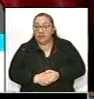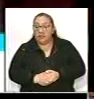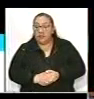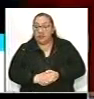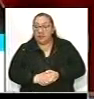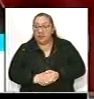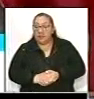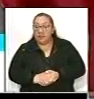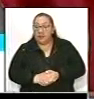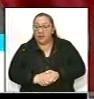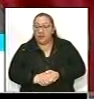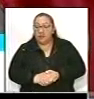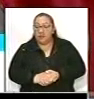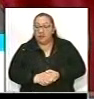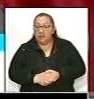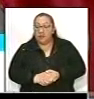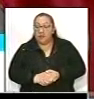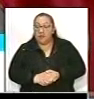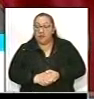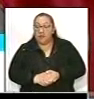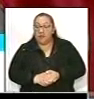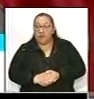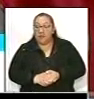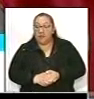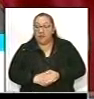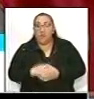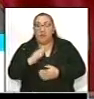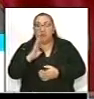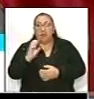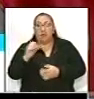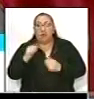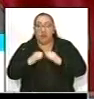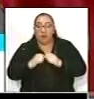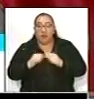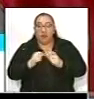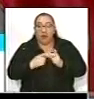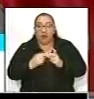la beca de permanencia y